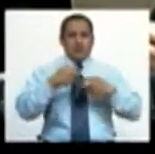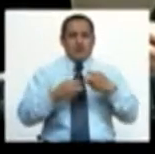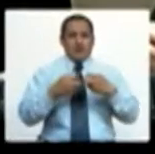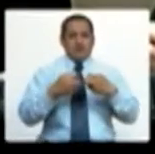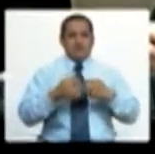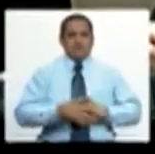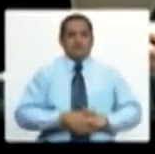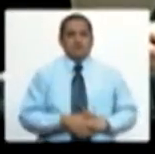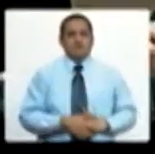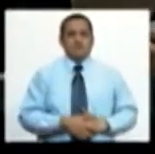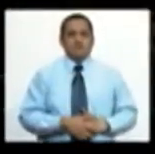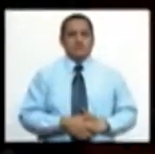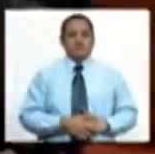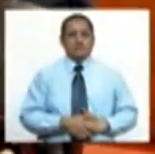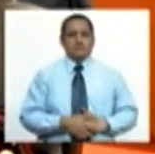cuestión controvertida.